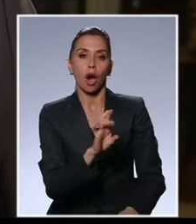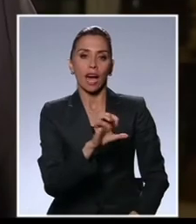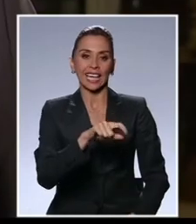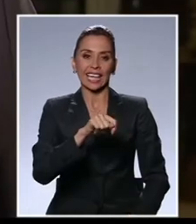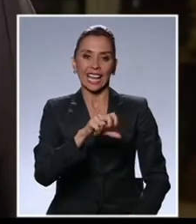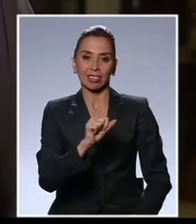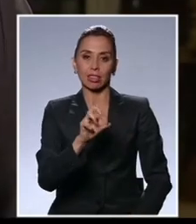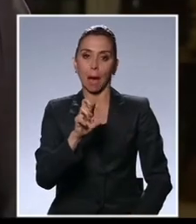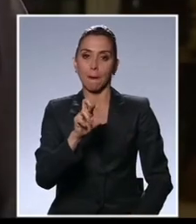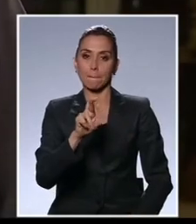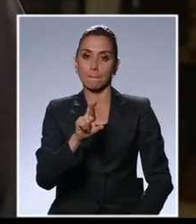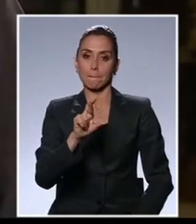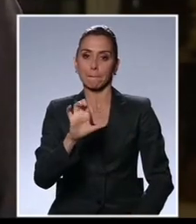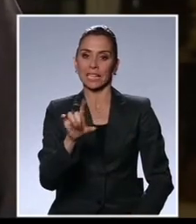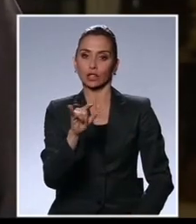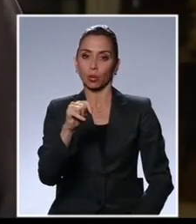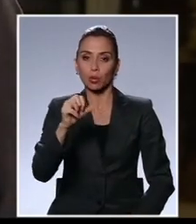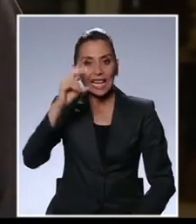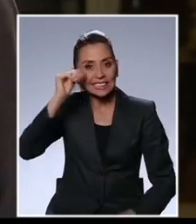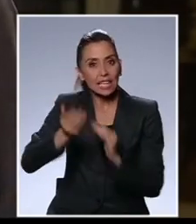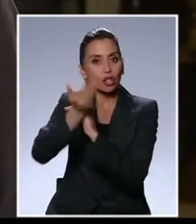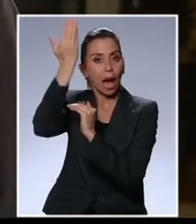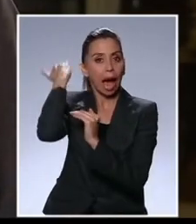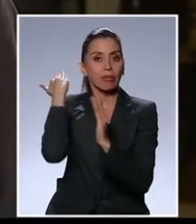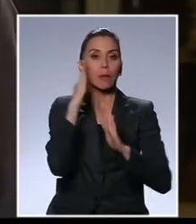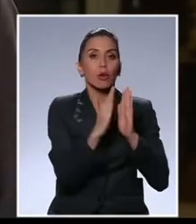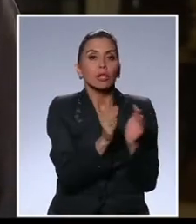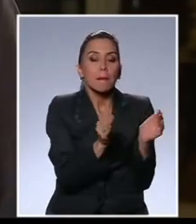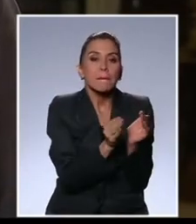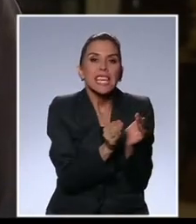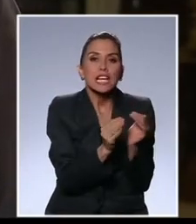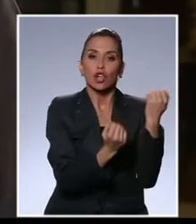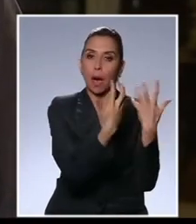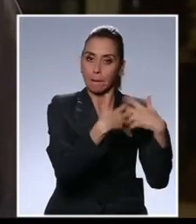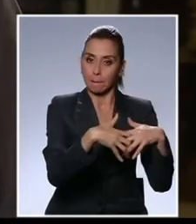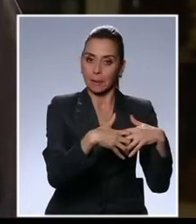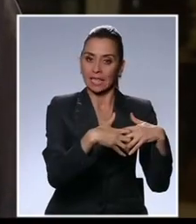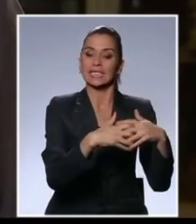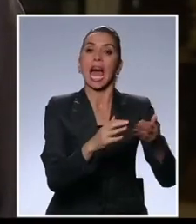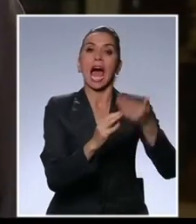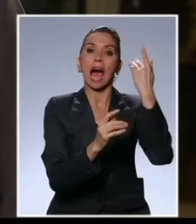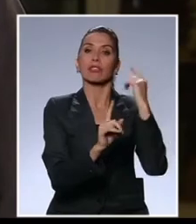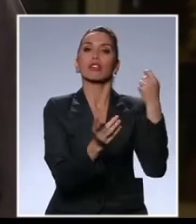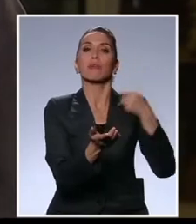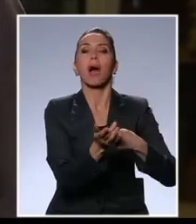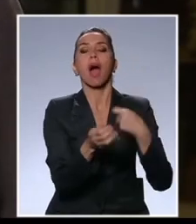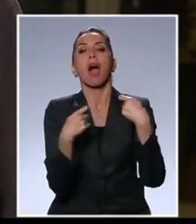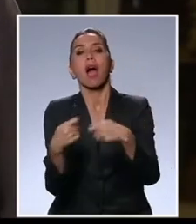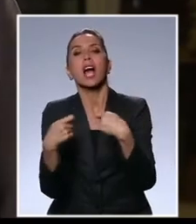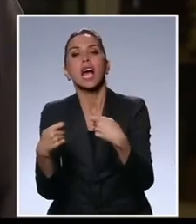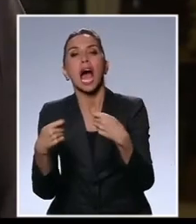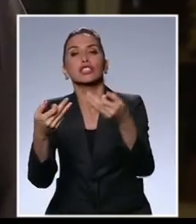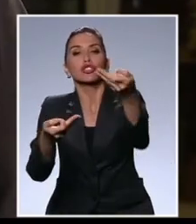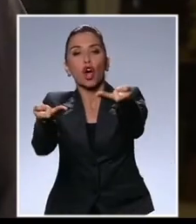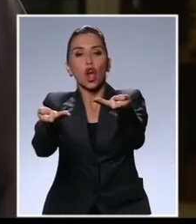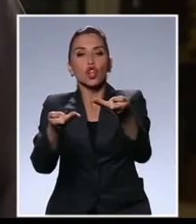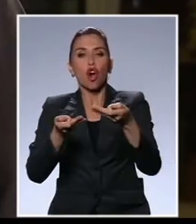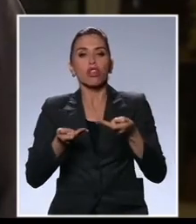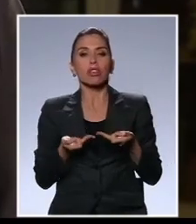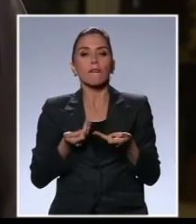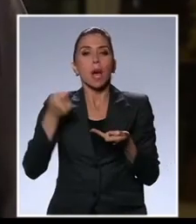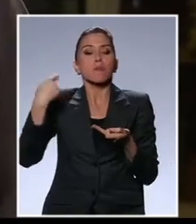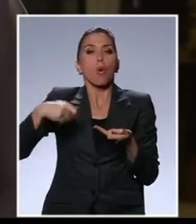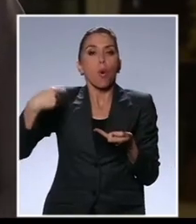presunta fueron creados para proteger a las microempresas liberándolas de Los costos de llevar sistemas contables de alto costo